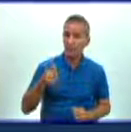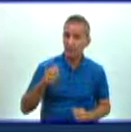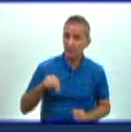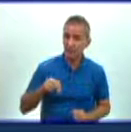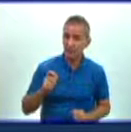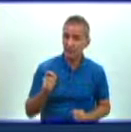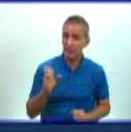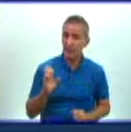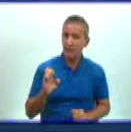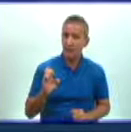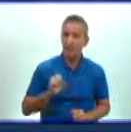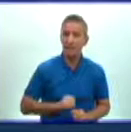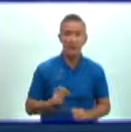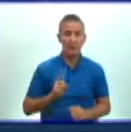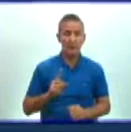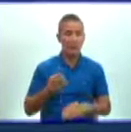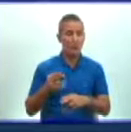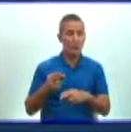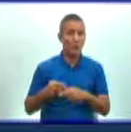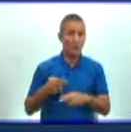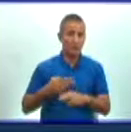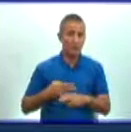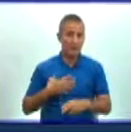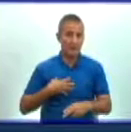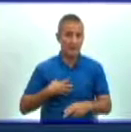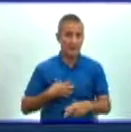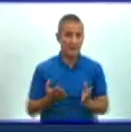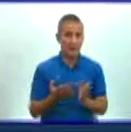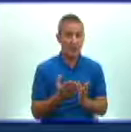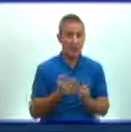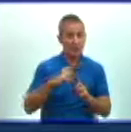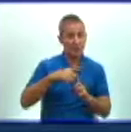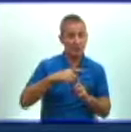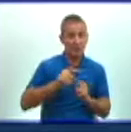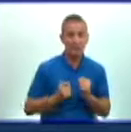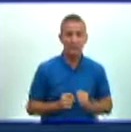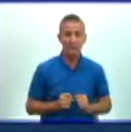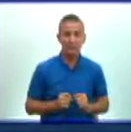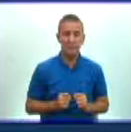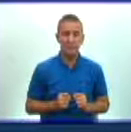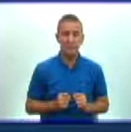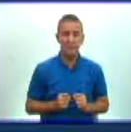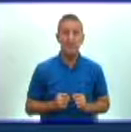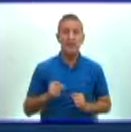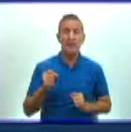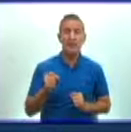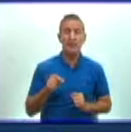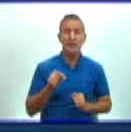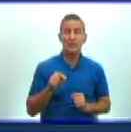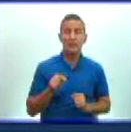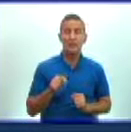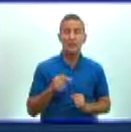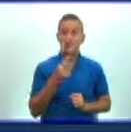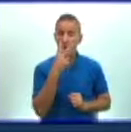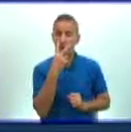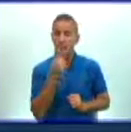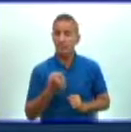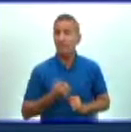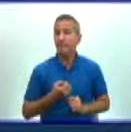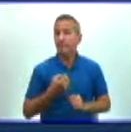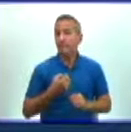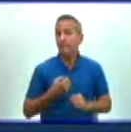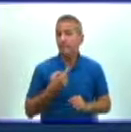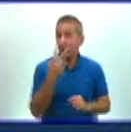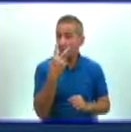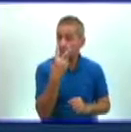les agrego como una novedad y además para estar siempre al tanto de todas